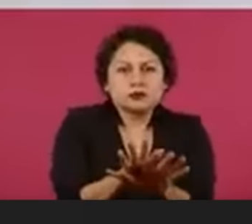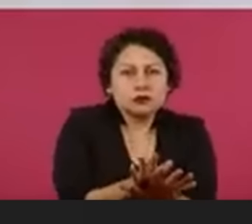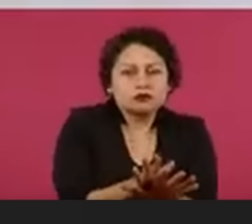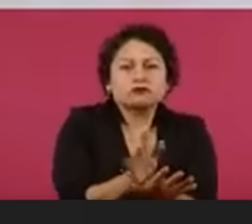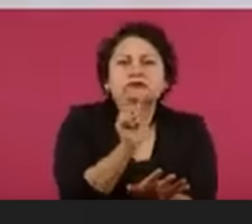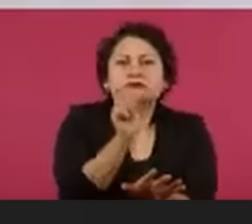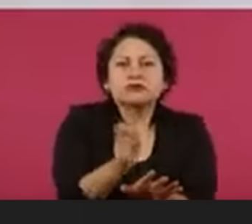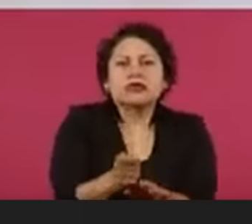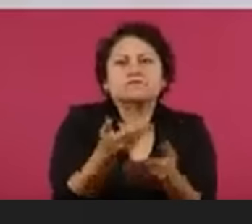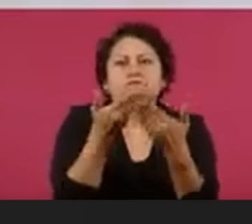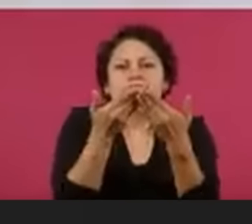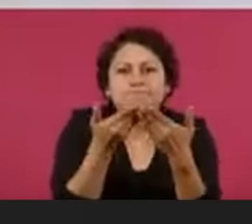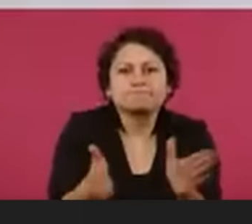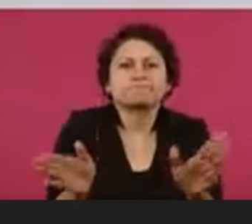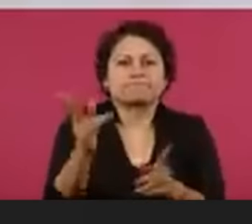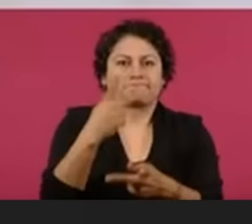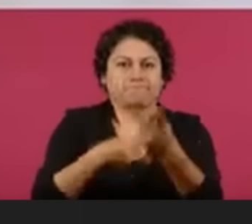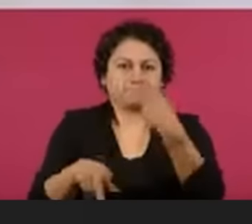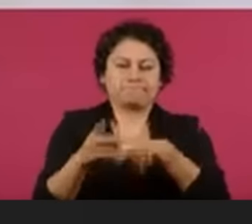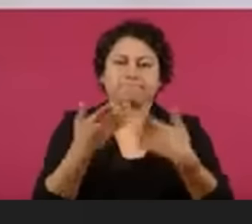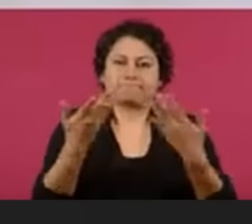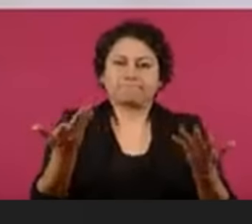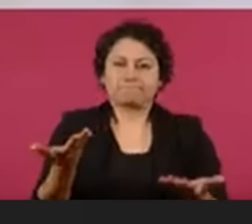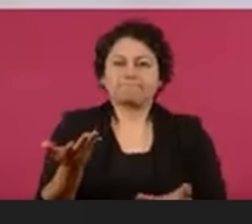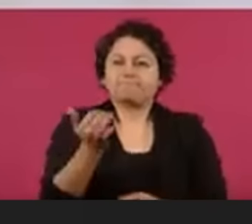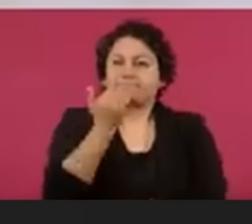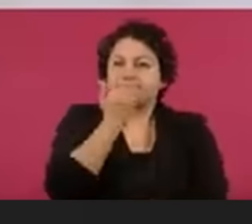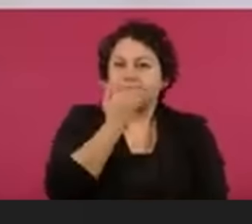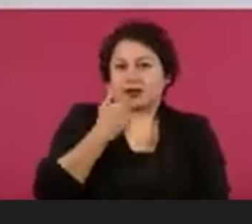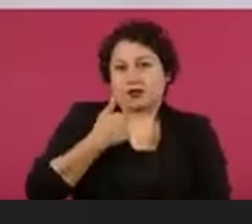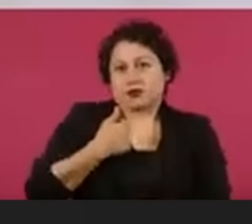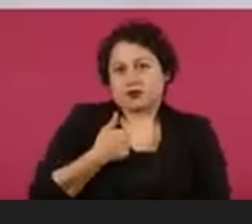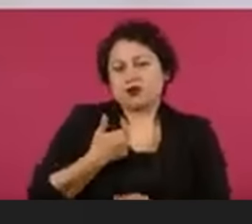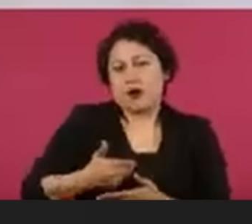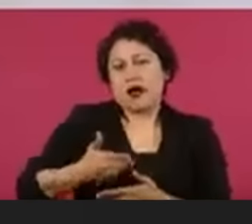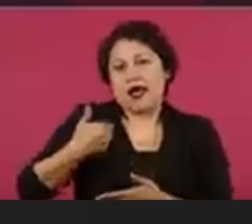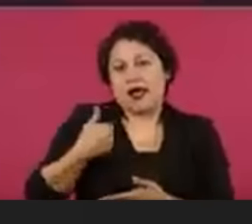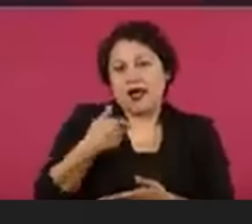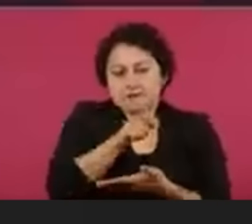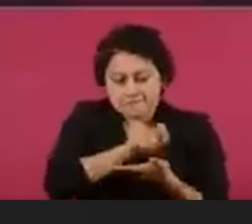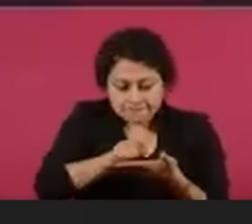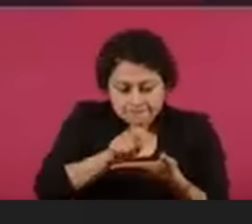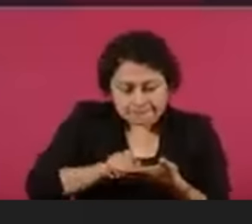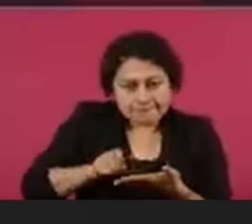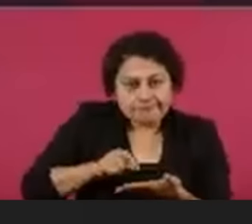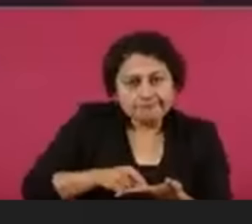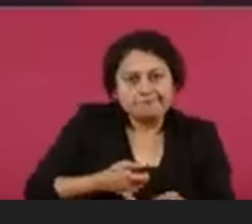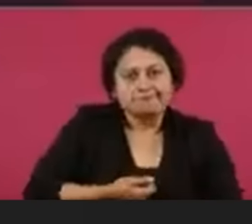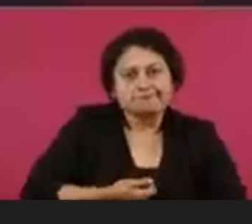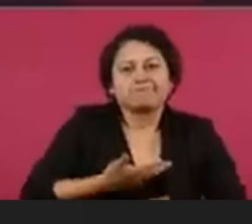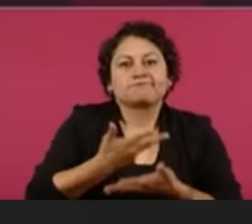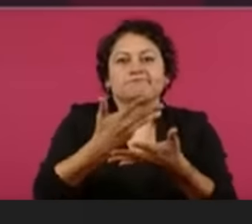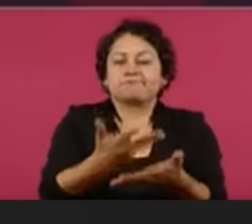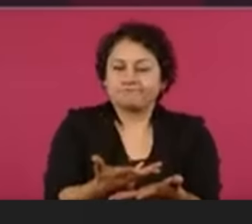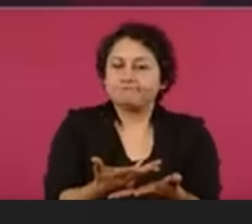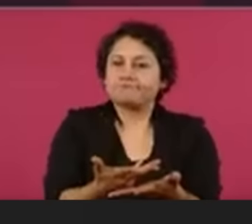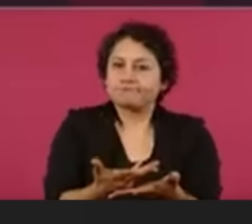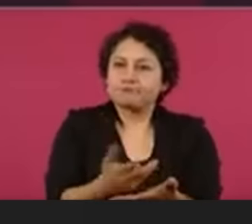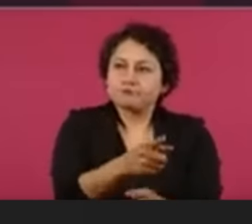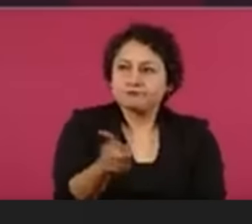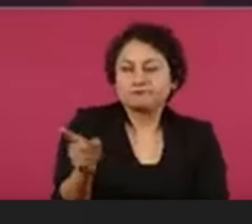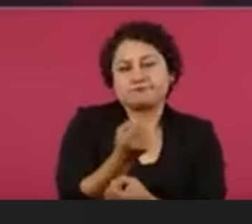Yo preparé unas líneas, espero no aburrirlos demasiado, porque sí quiero que